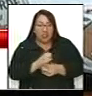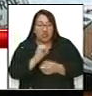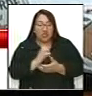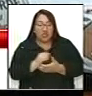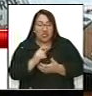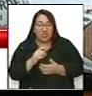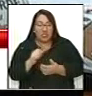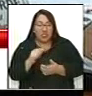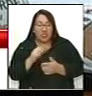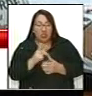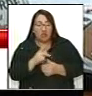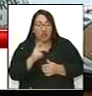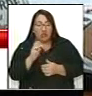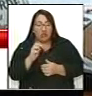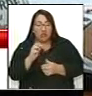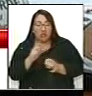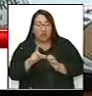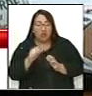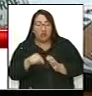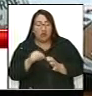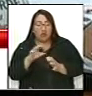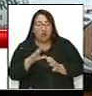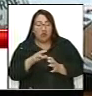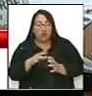central, kilómetro 7.5,